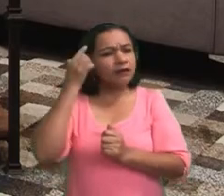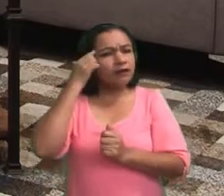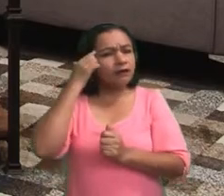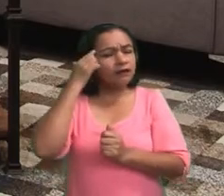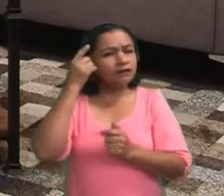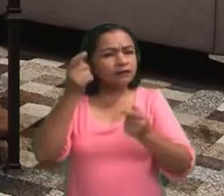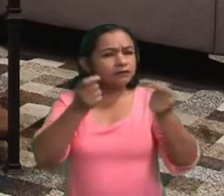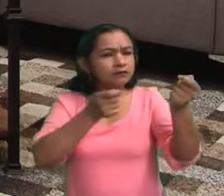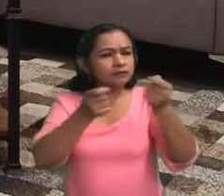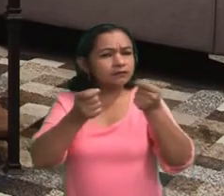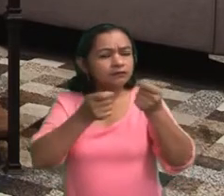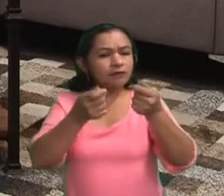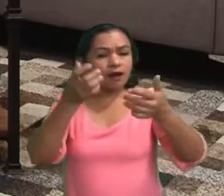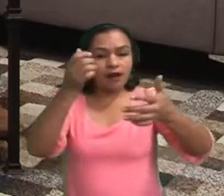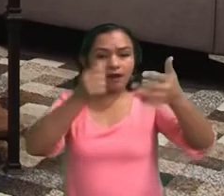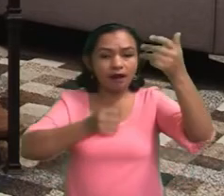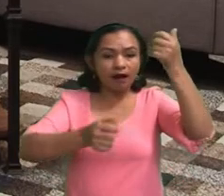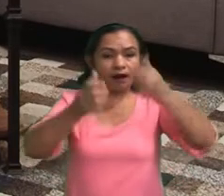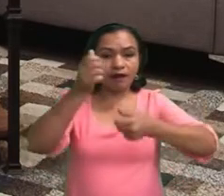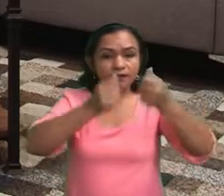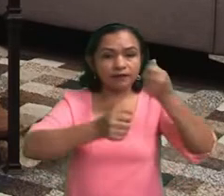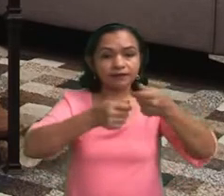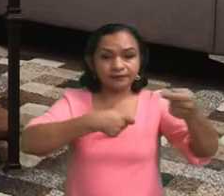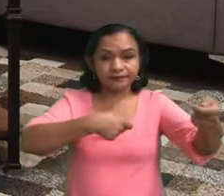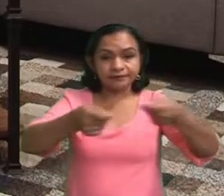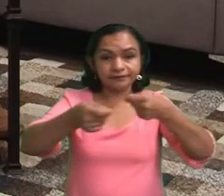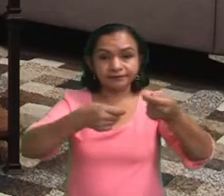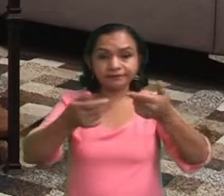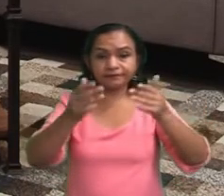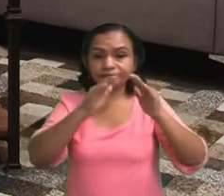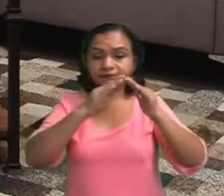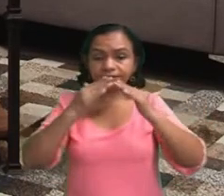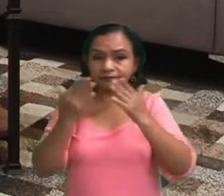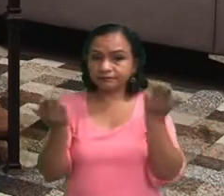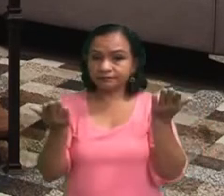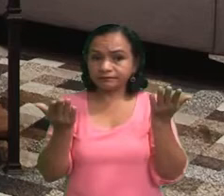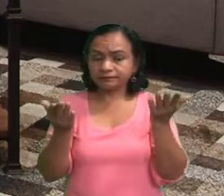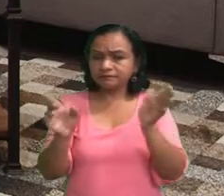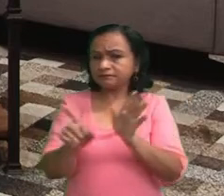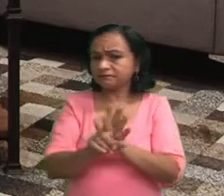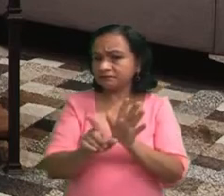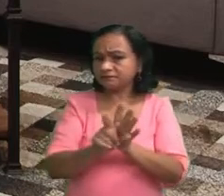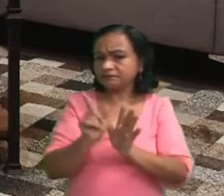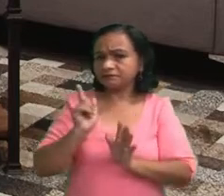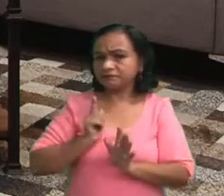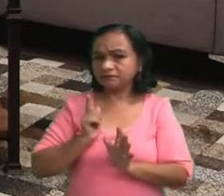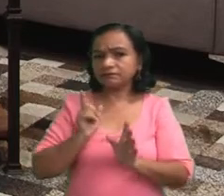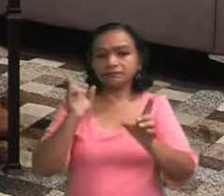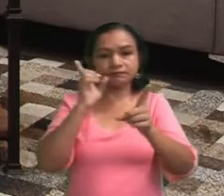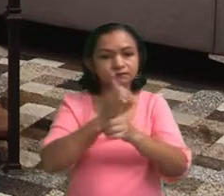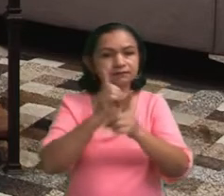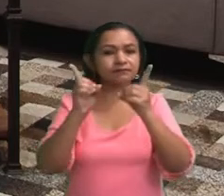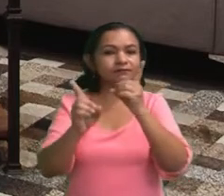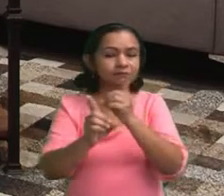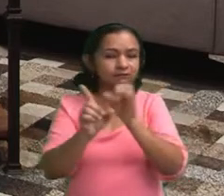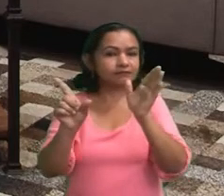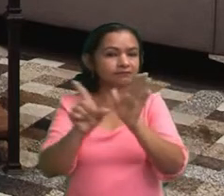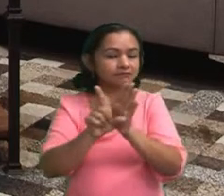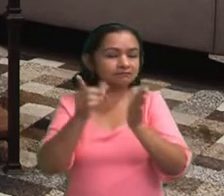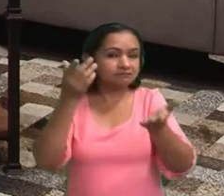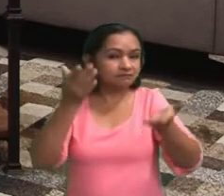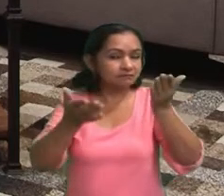de la leche cruda, verdad, okay, litreada en los barrios? ¿Existirá esa ley? ¿Debería haber una ley? Se nos puede